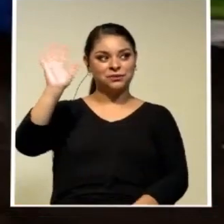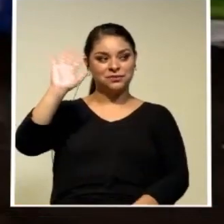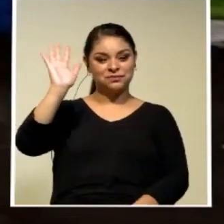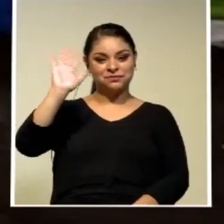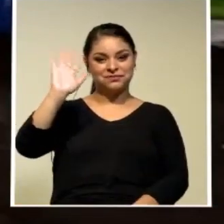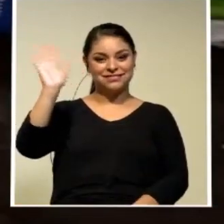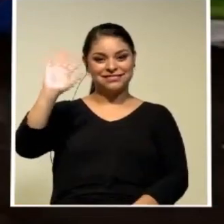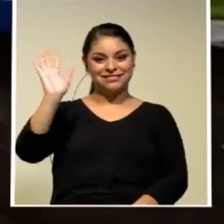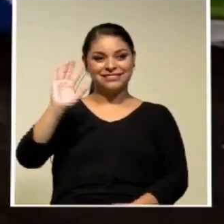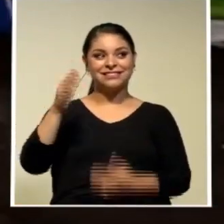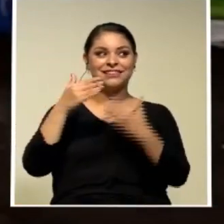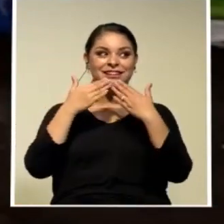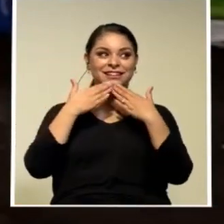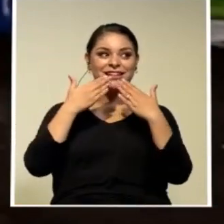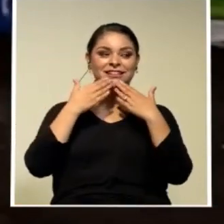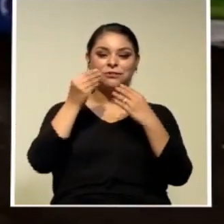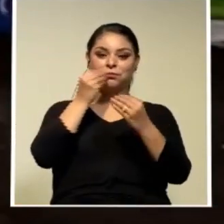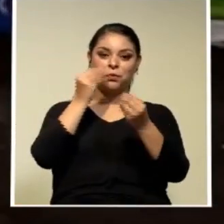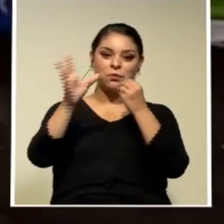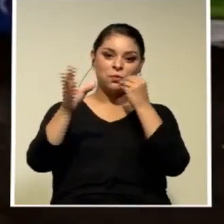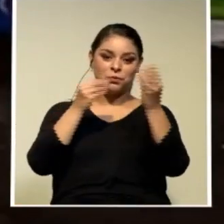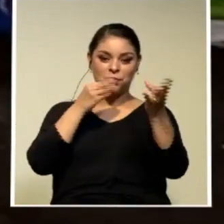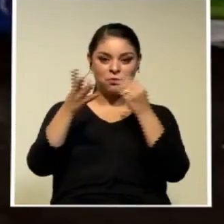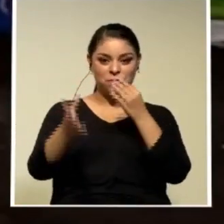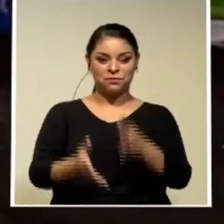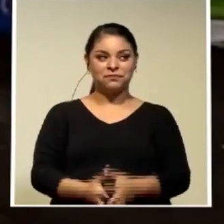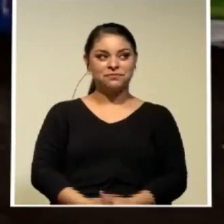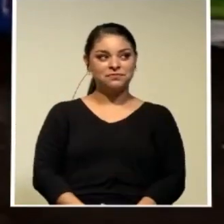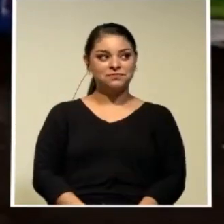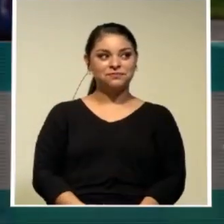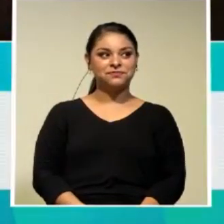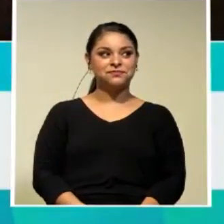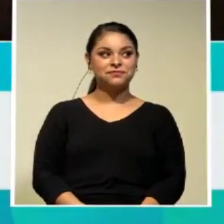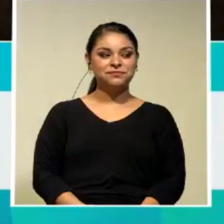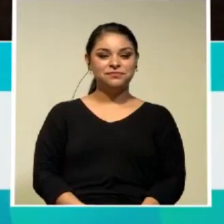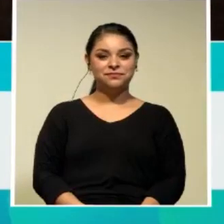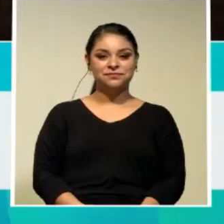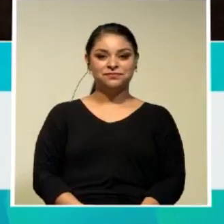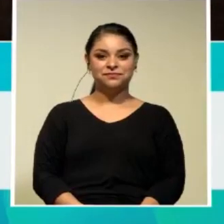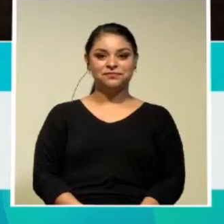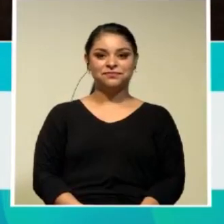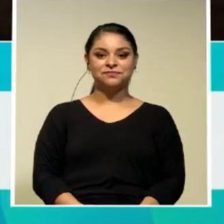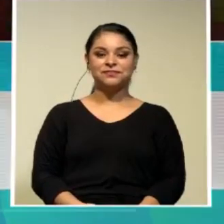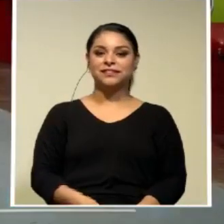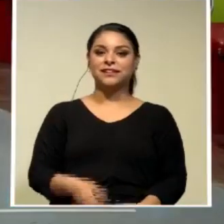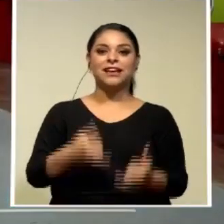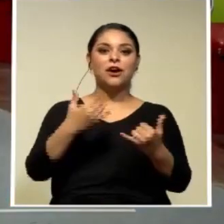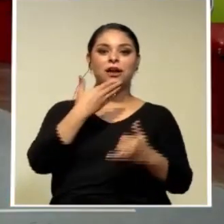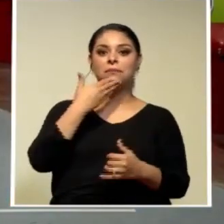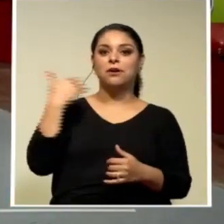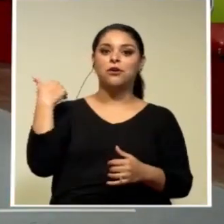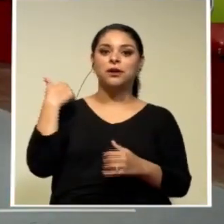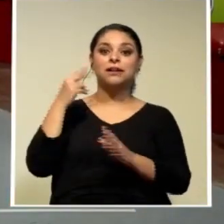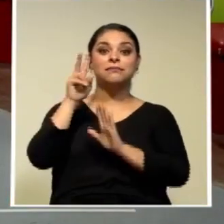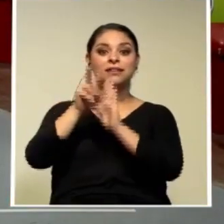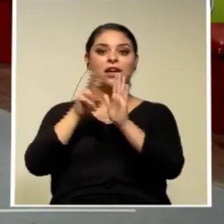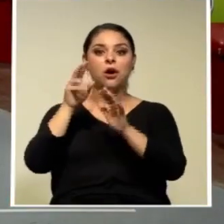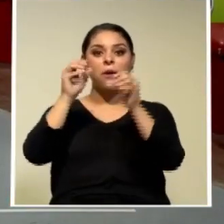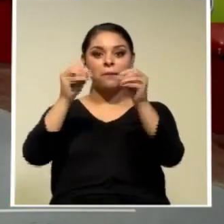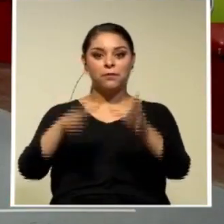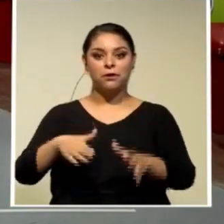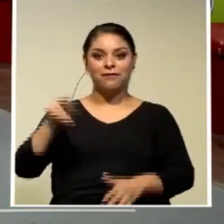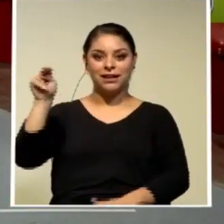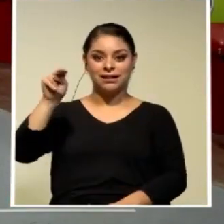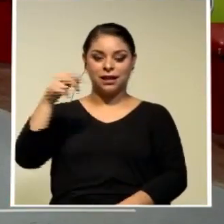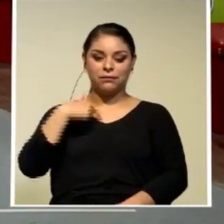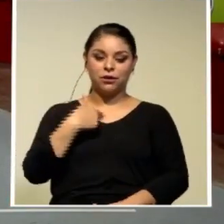¡Chao! ¡Gracias! ¡Besos! Ay, niña Ley, mejor llame a la niña Natalia con la cápsula para que yo pueda descansar y tomar